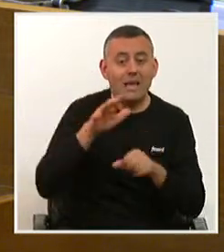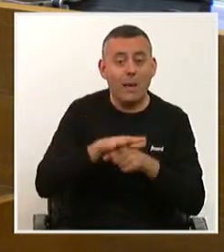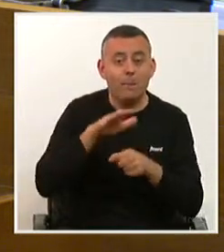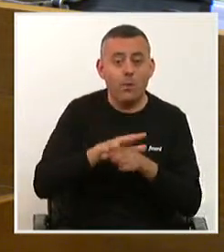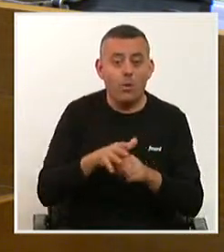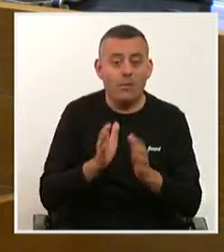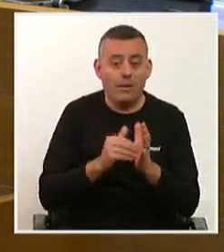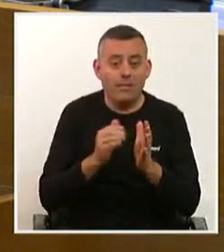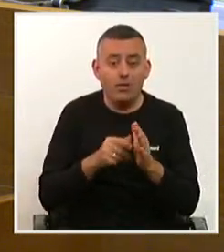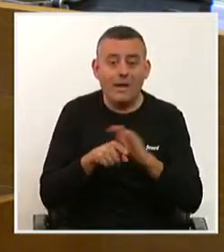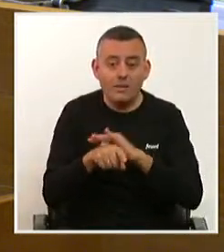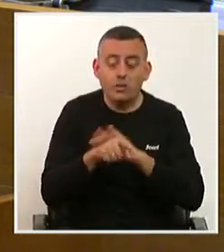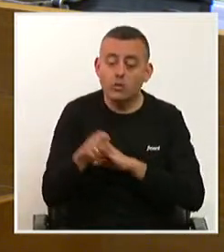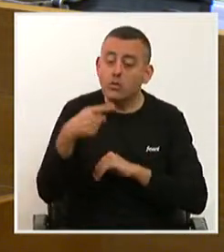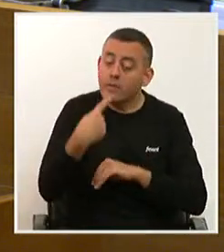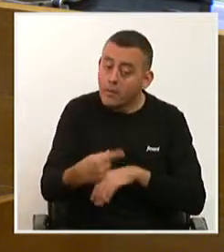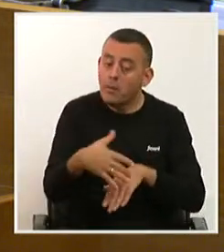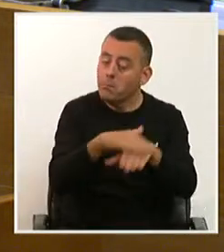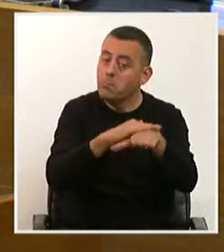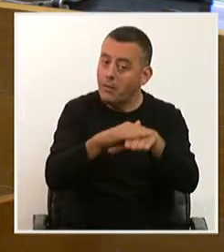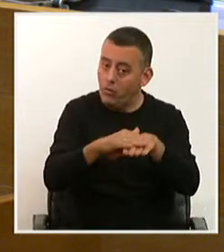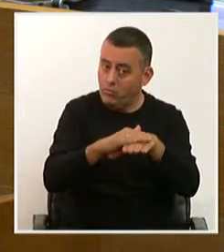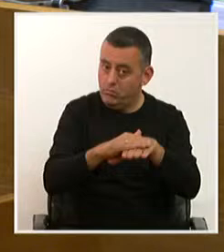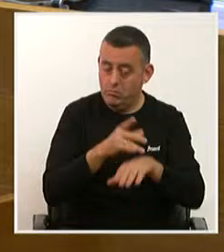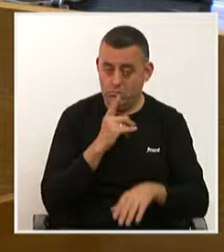gracias muchas gracias